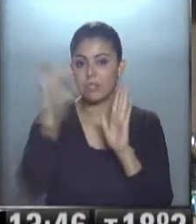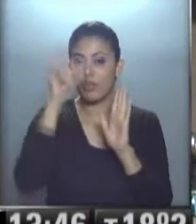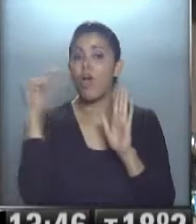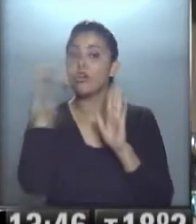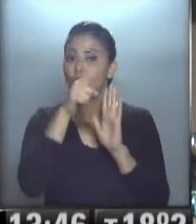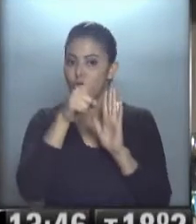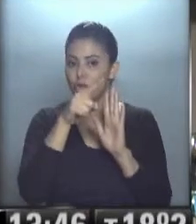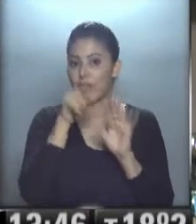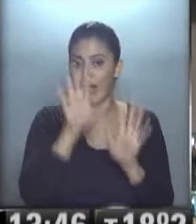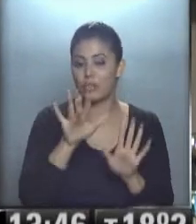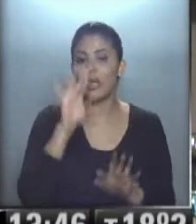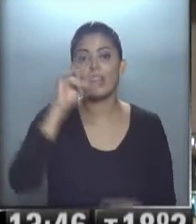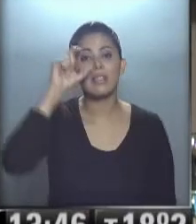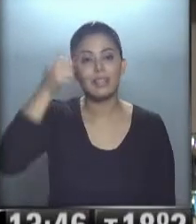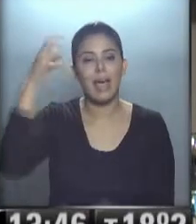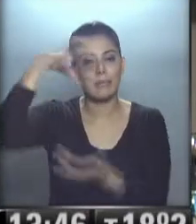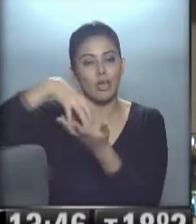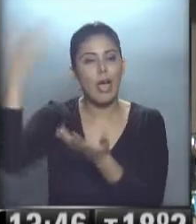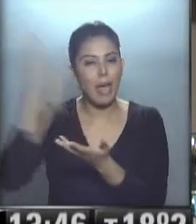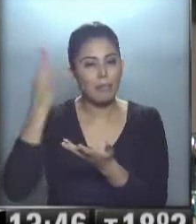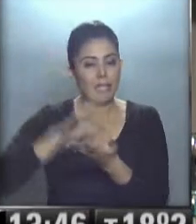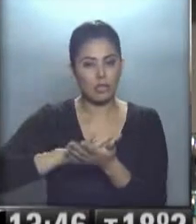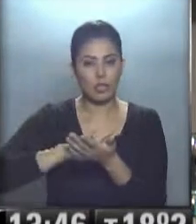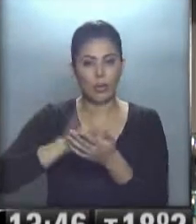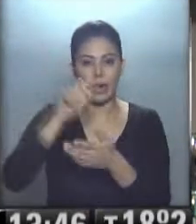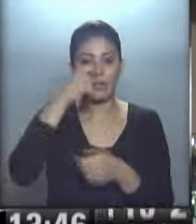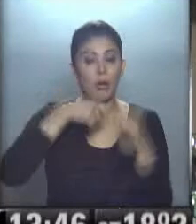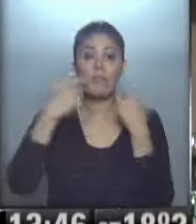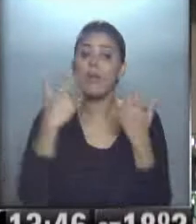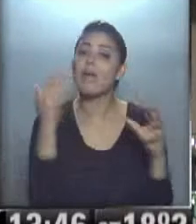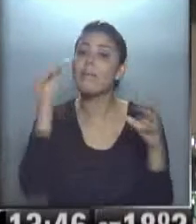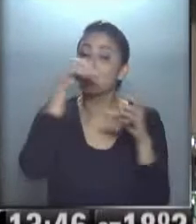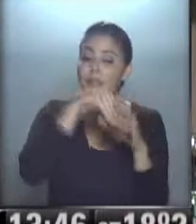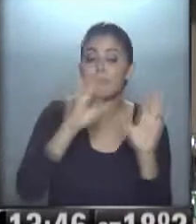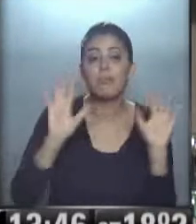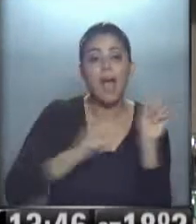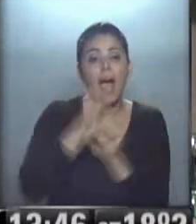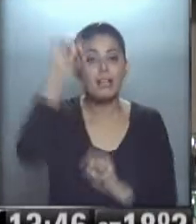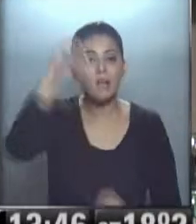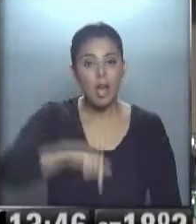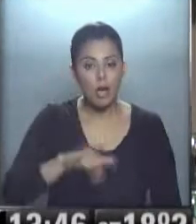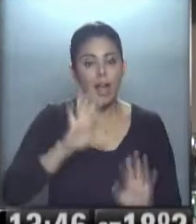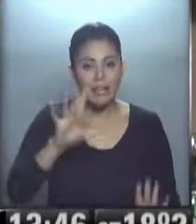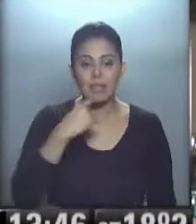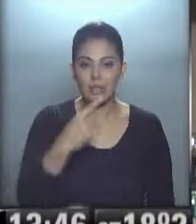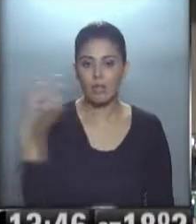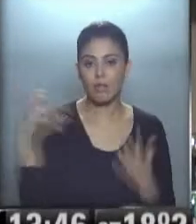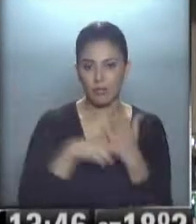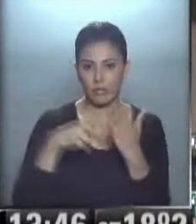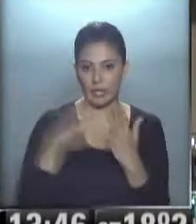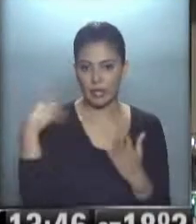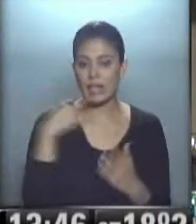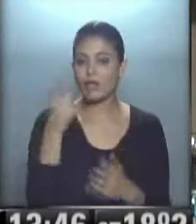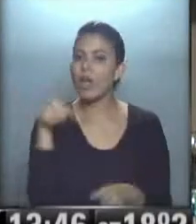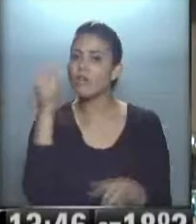de esto y la dea que es el departamento especializado en narcotráfico podría interferir pero por ahora al menos el fiscal general holder ha dicho